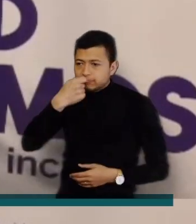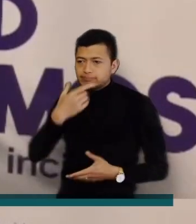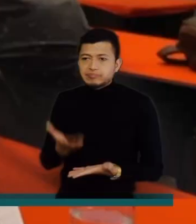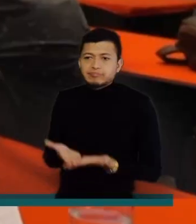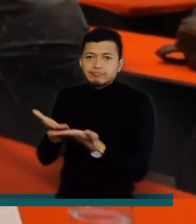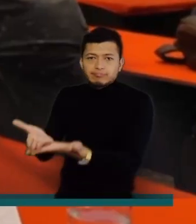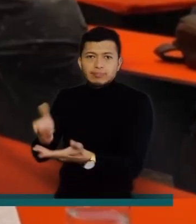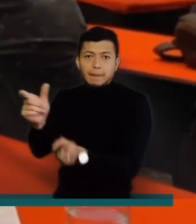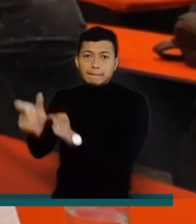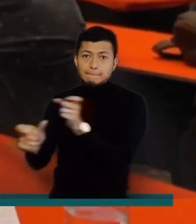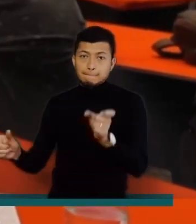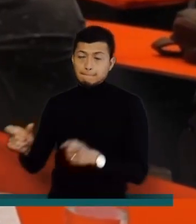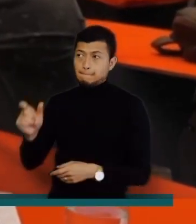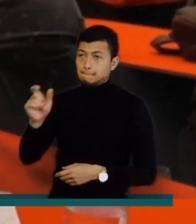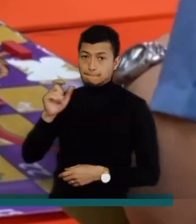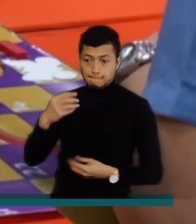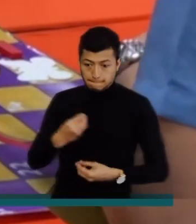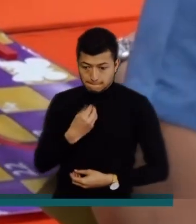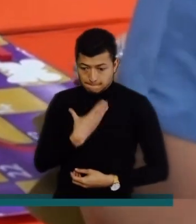viven con VIH